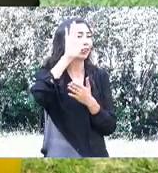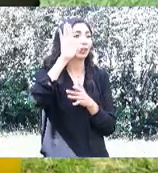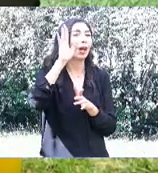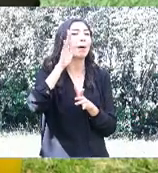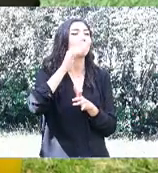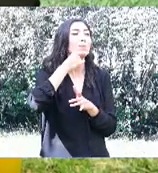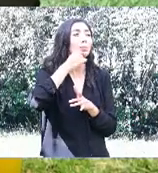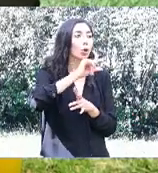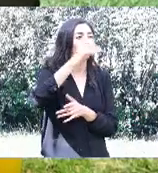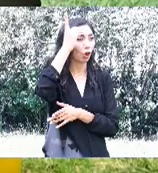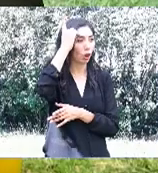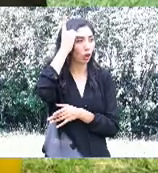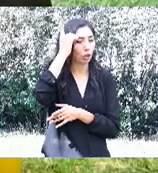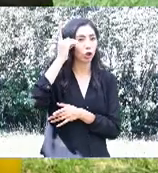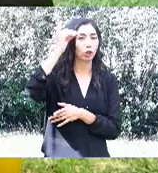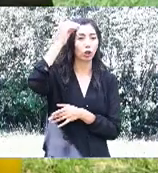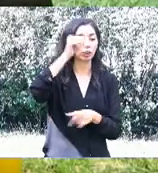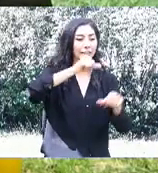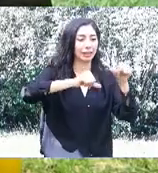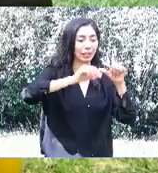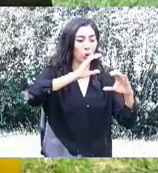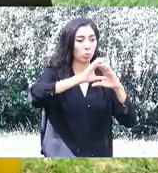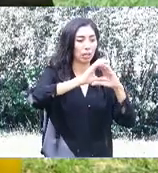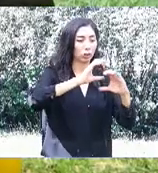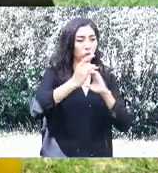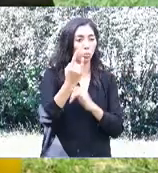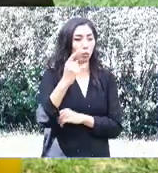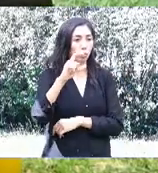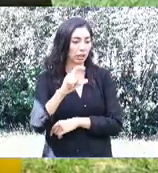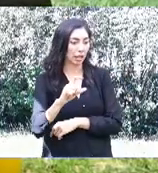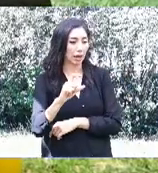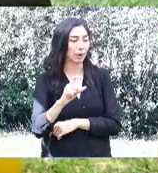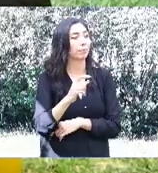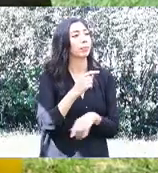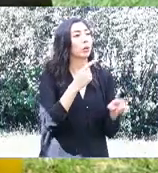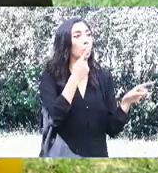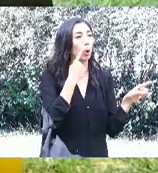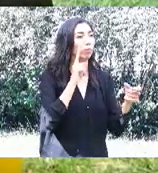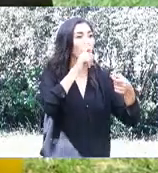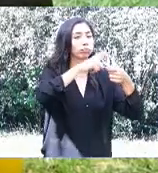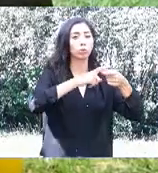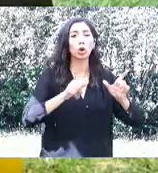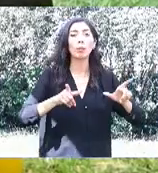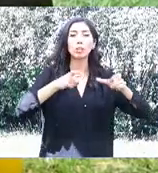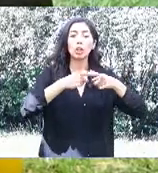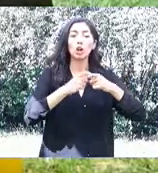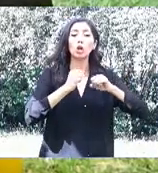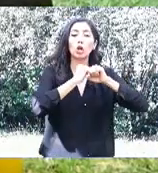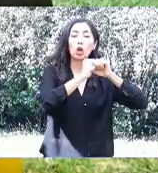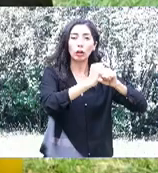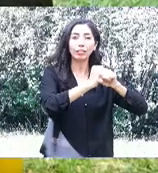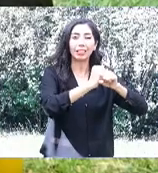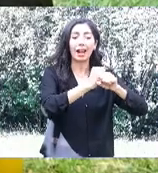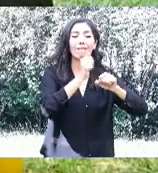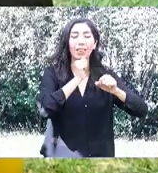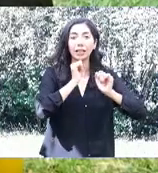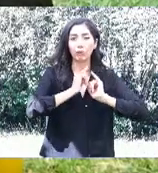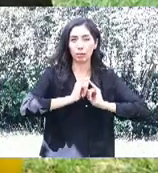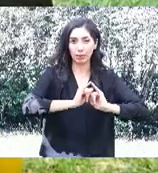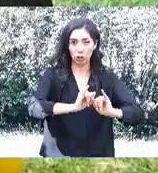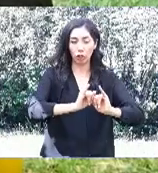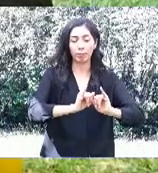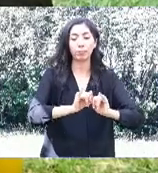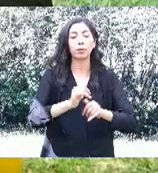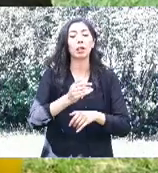sí en ciencias de la comunicación por la Universidad Católica fue nombrado miembro de la comisión contra la desinformación por la ministra de ciencias en